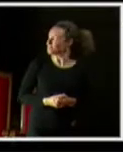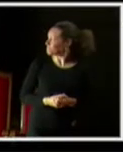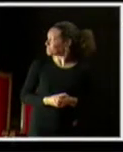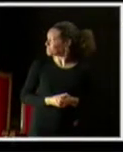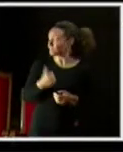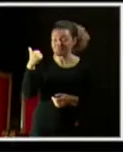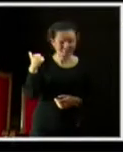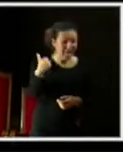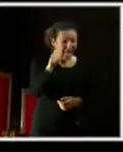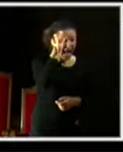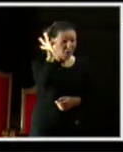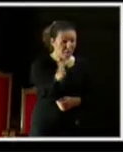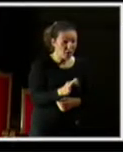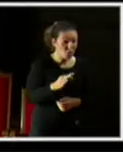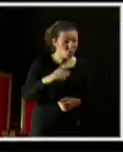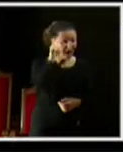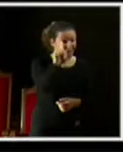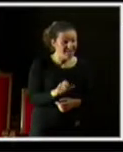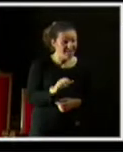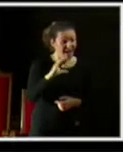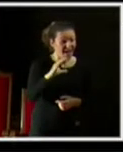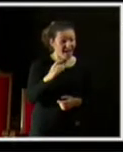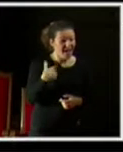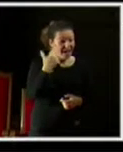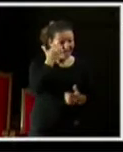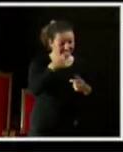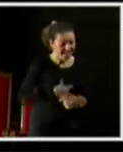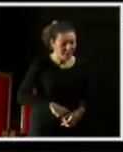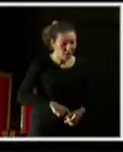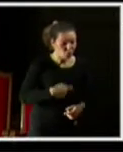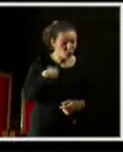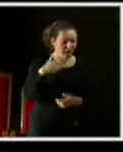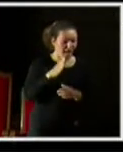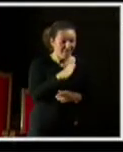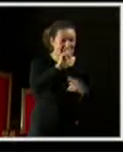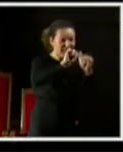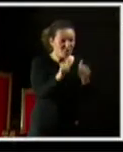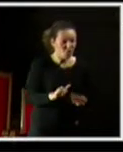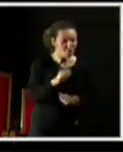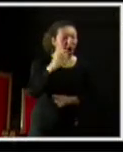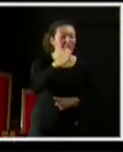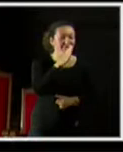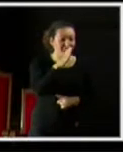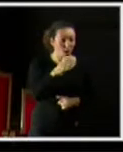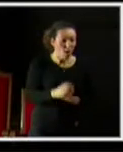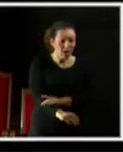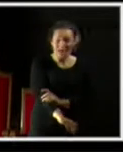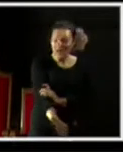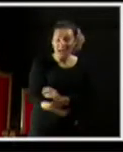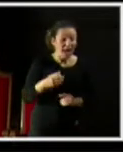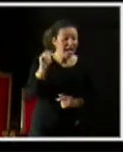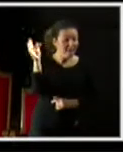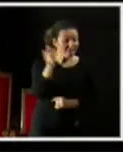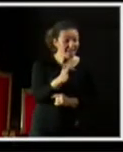del agua también lo pasa bastante mal cuando lo mete en la bañera e intentan compensar las sales y tampoco funciona aquello y bueno no he visto a aquaman que está recién